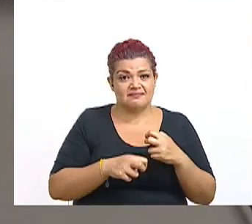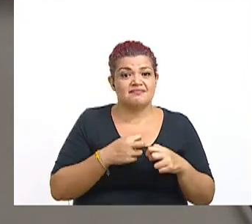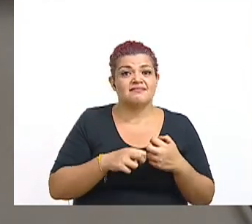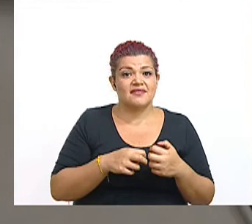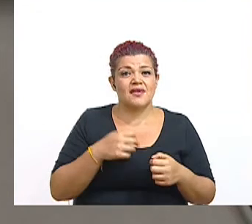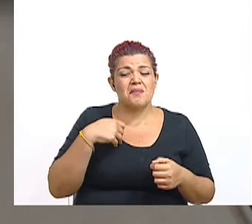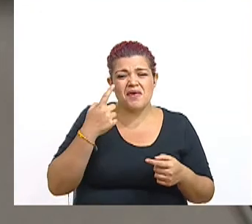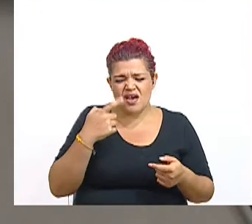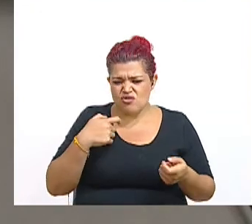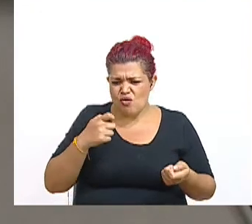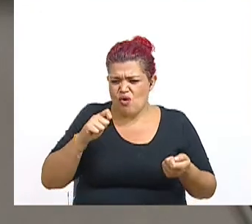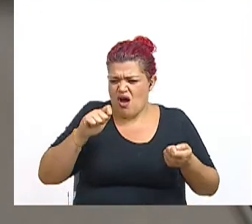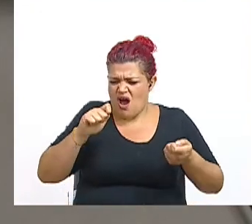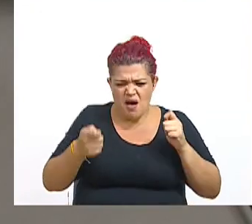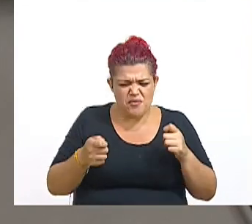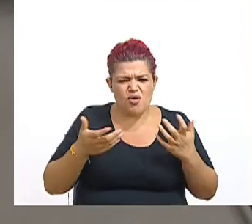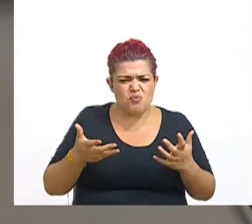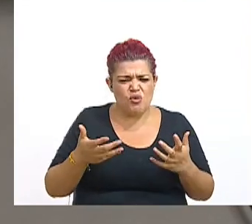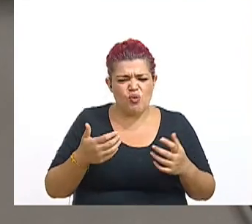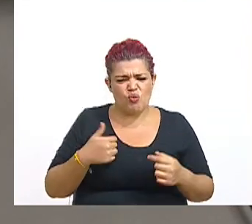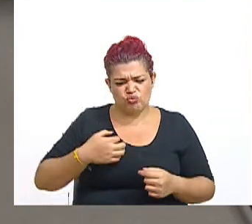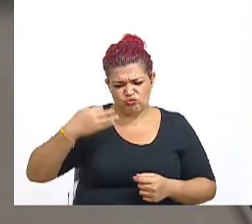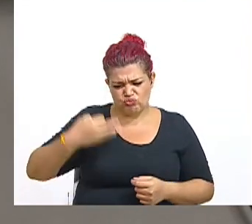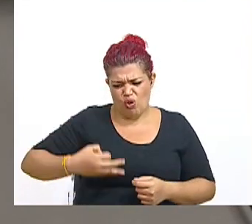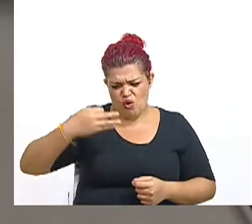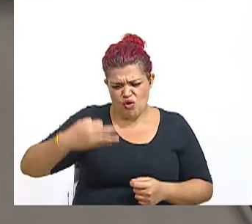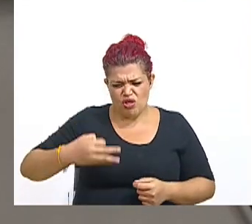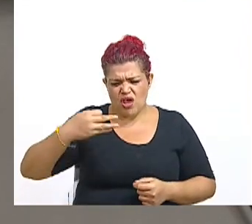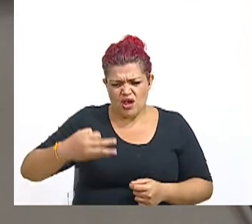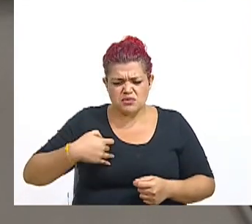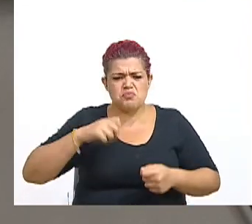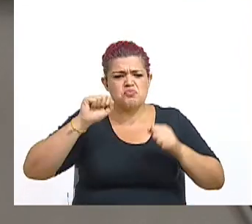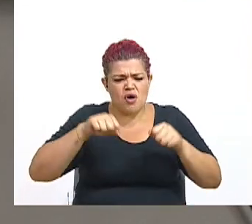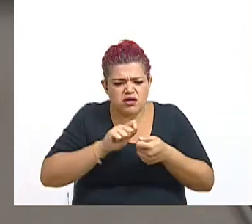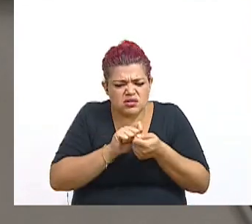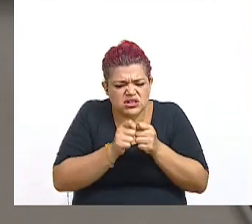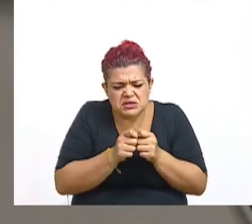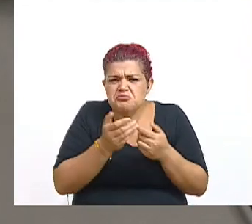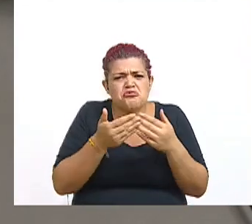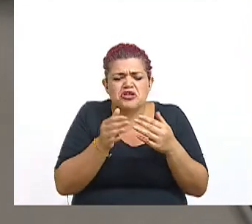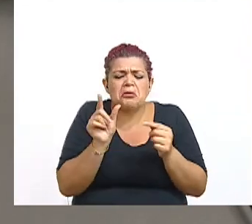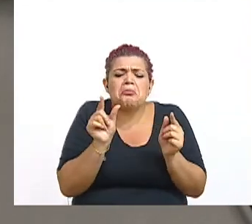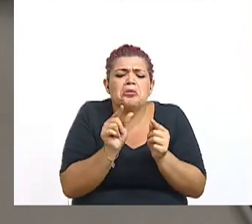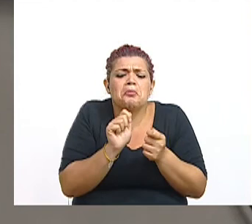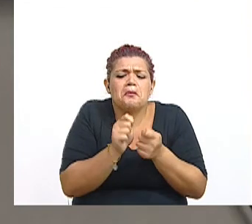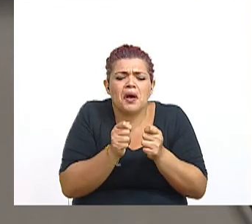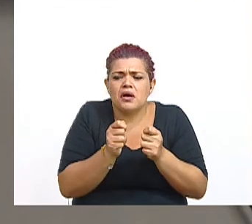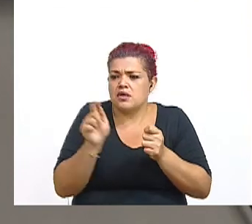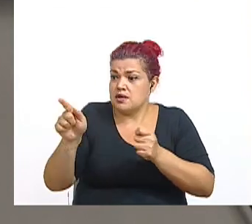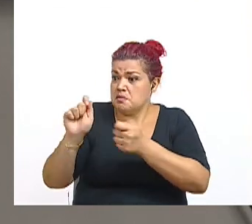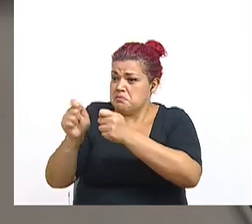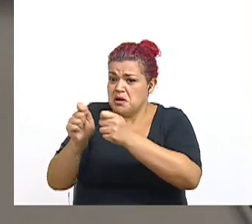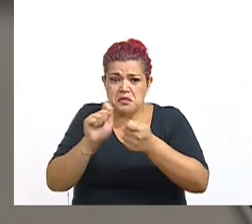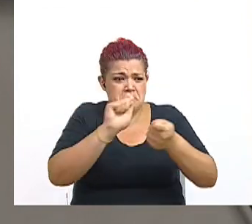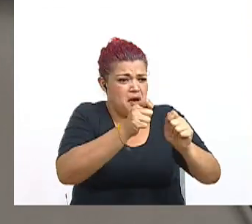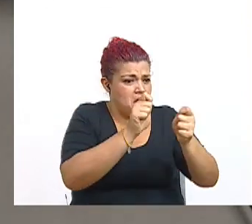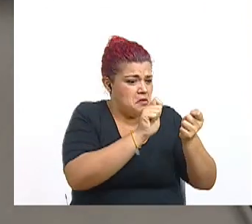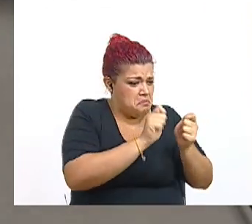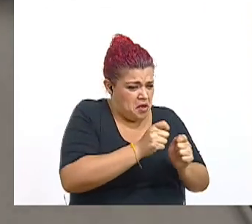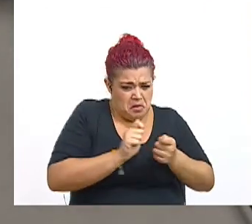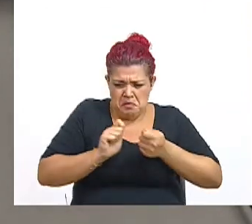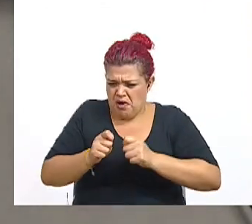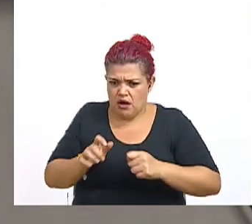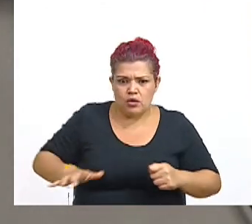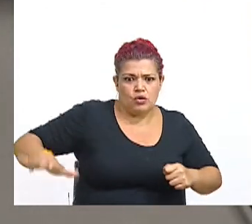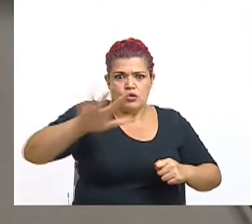pequeñas acciones que hacemos cada día, sumándolas, dan un gran impacto sobre el futuro que todos vamos a tener. Y para comenzar a dar estas